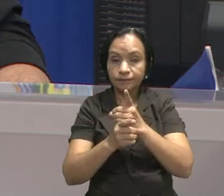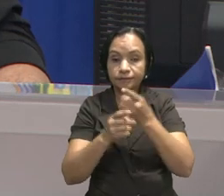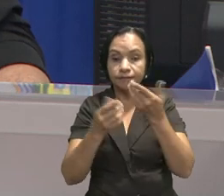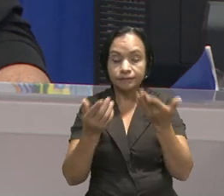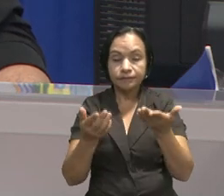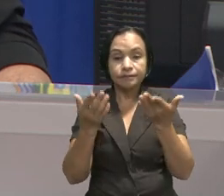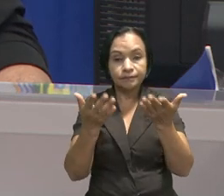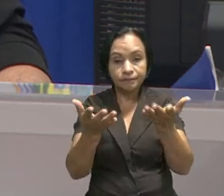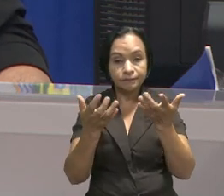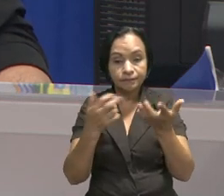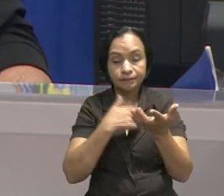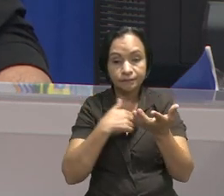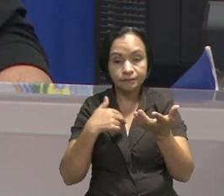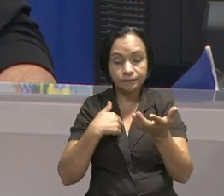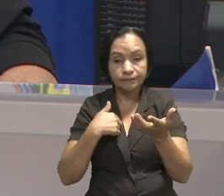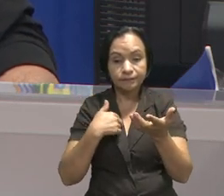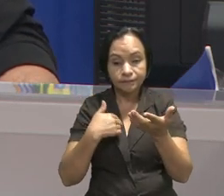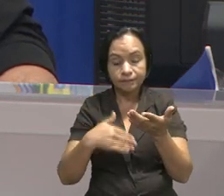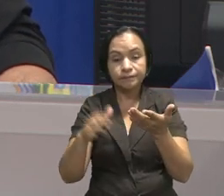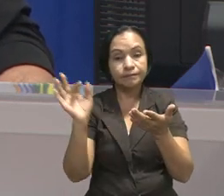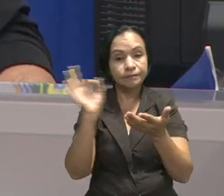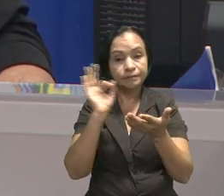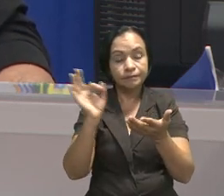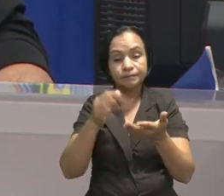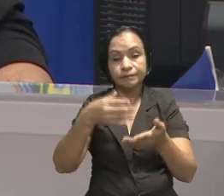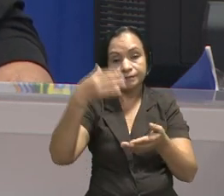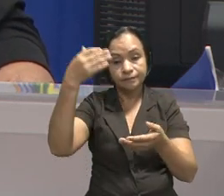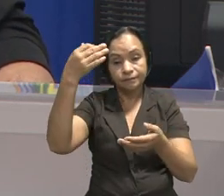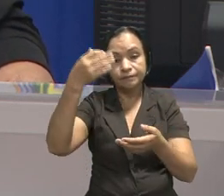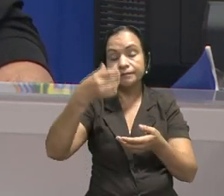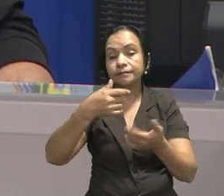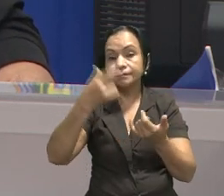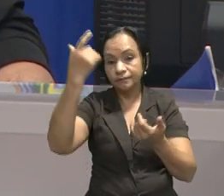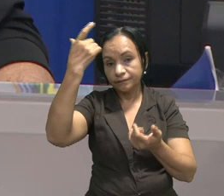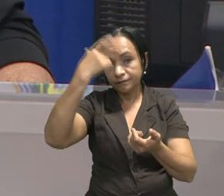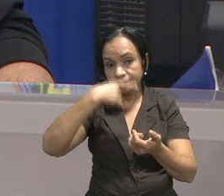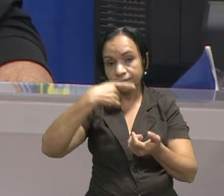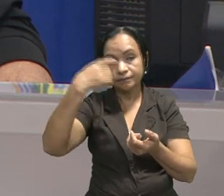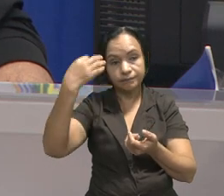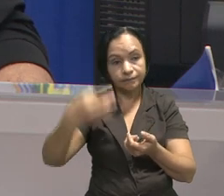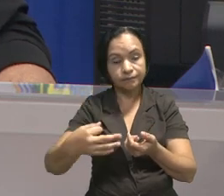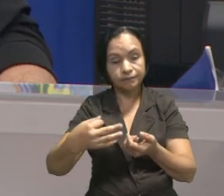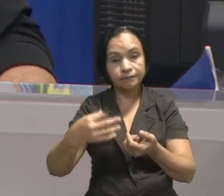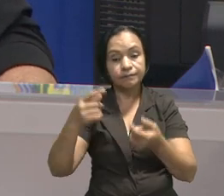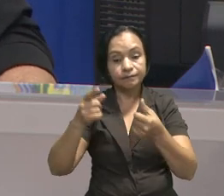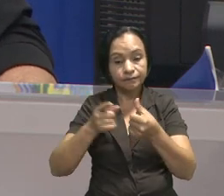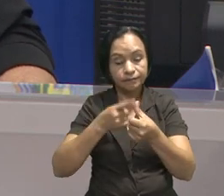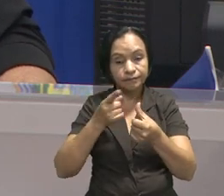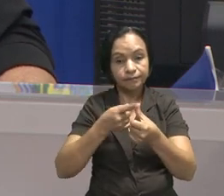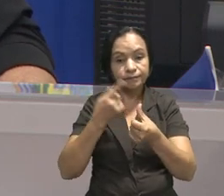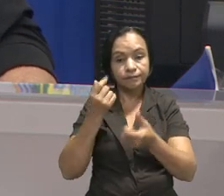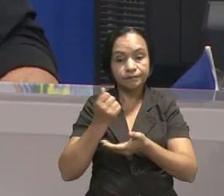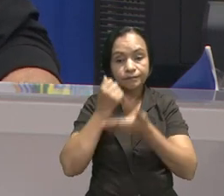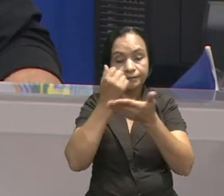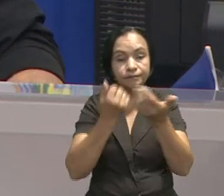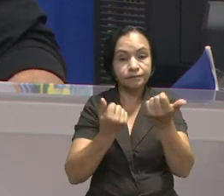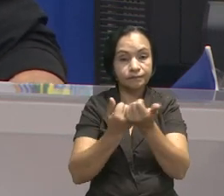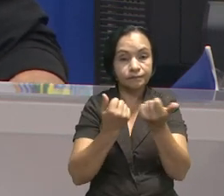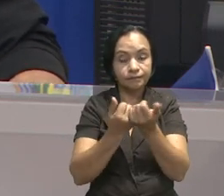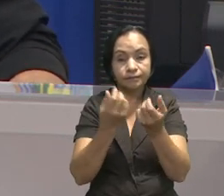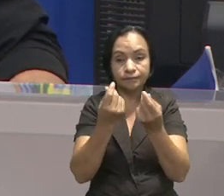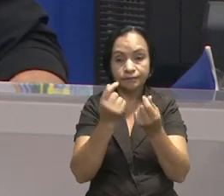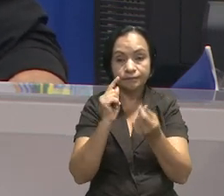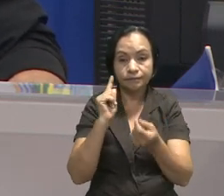hemos tratado de solventar de una manera seria. En primer lugar, la fuente de financiamiento de todas